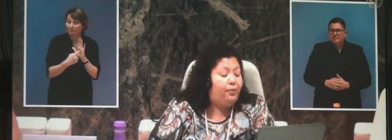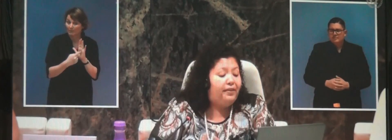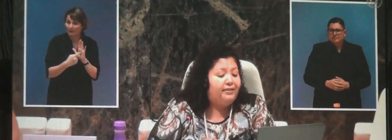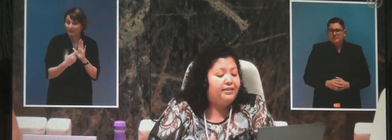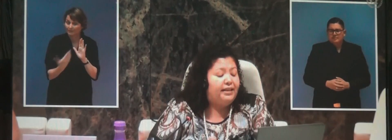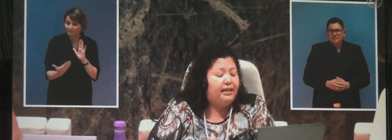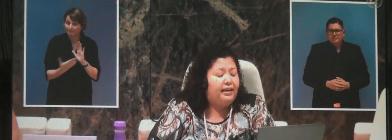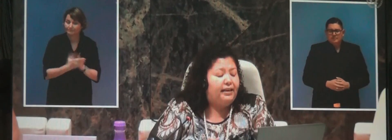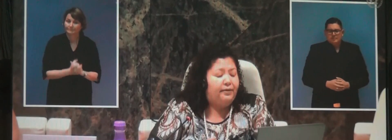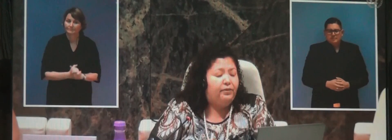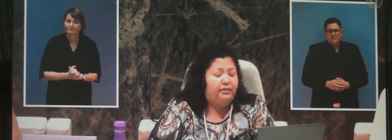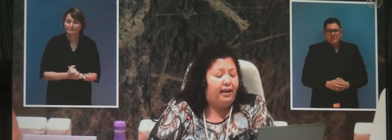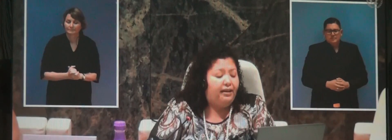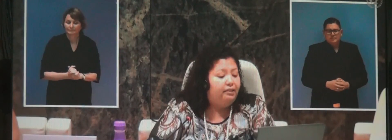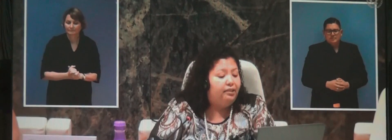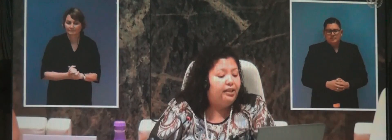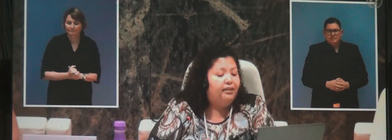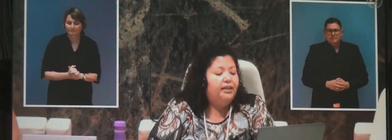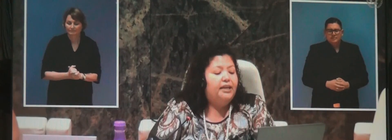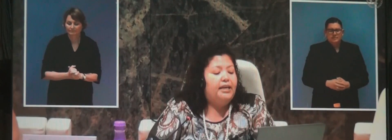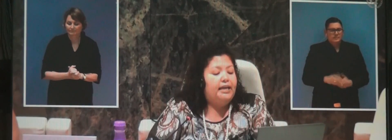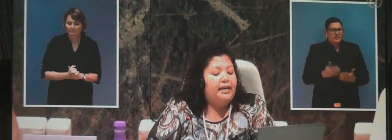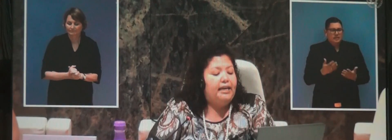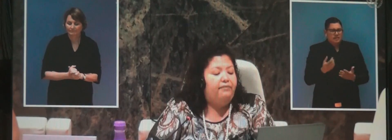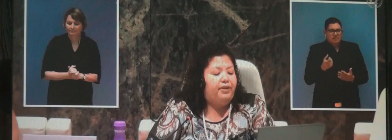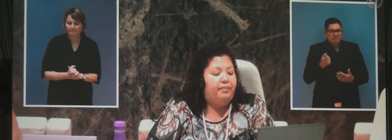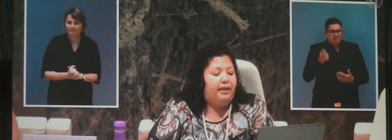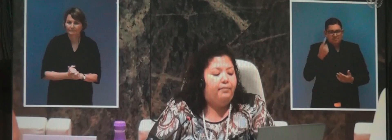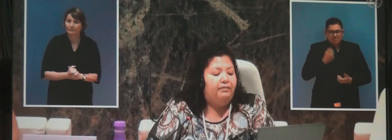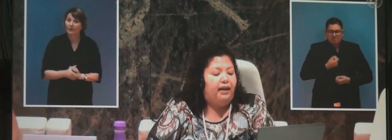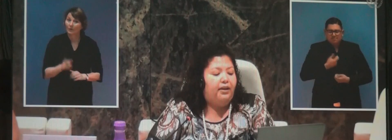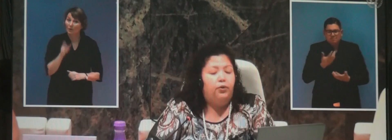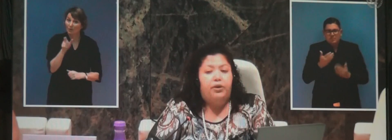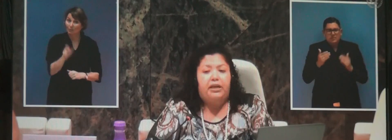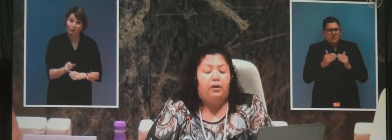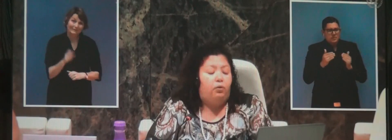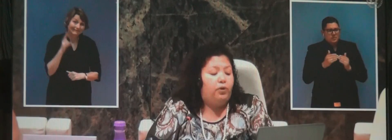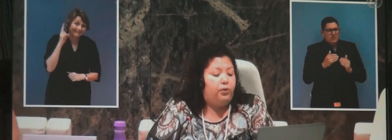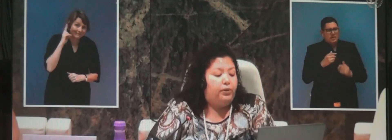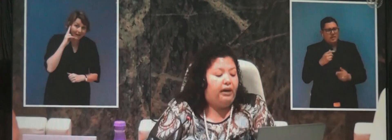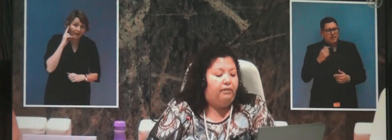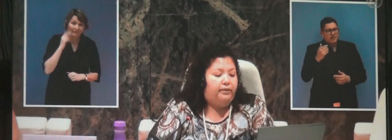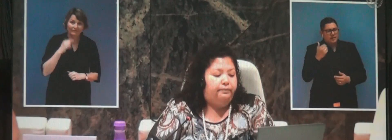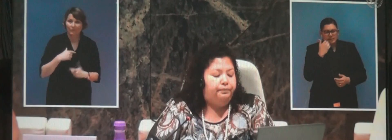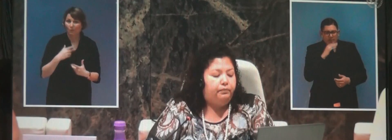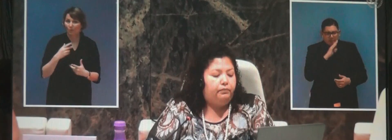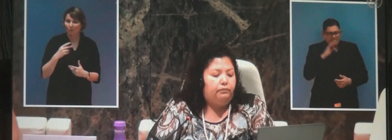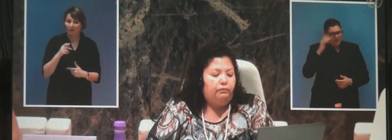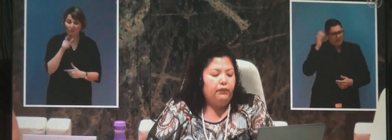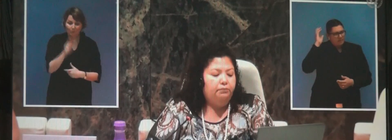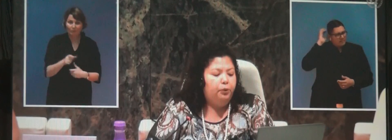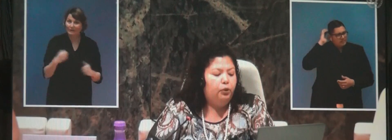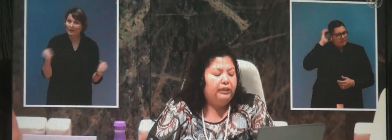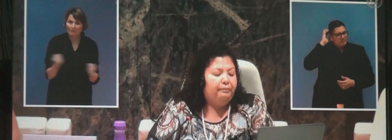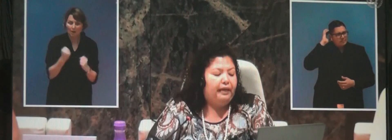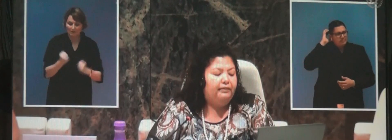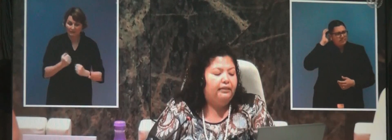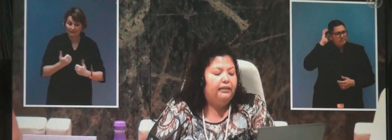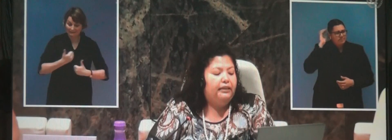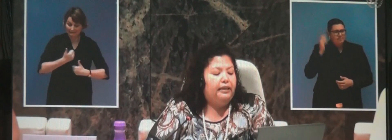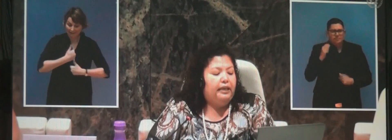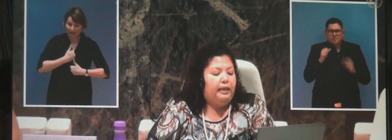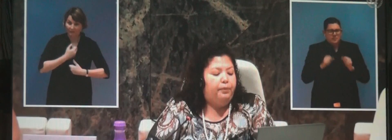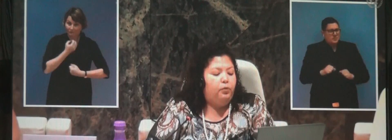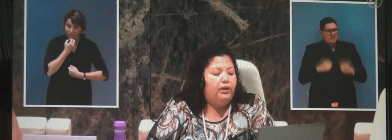que no puede dar a entender, y la enfermedad mental crónica o incurable. Por otra